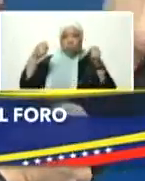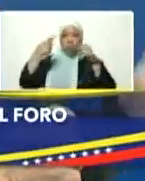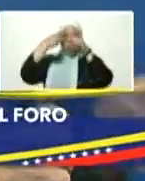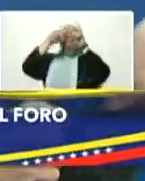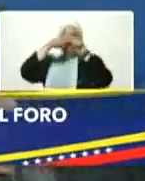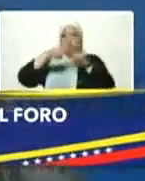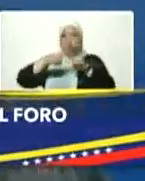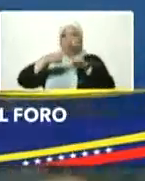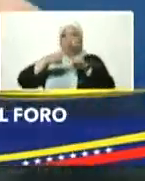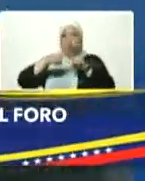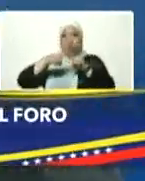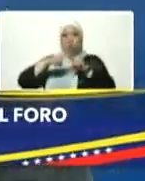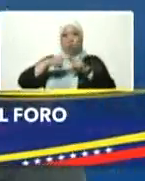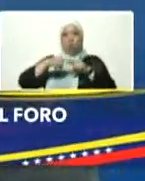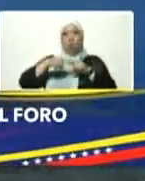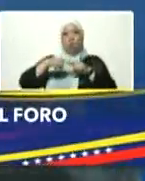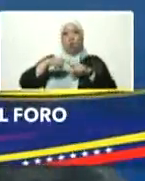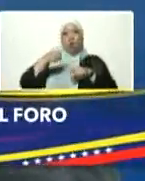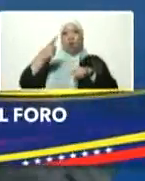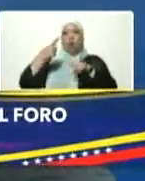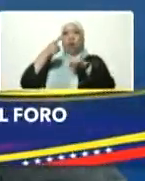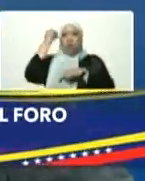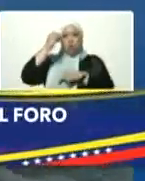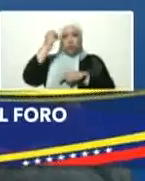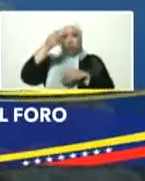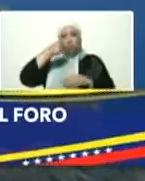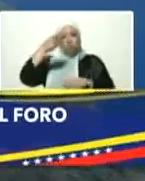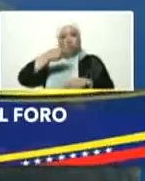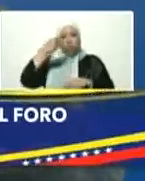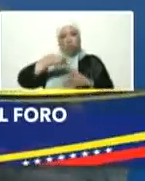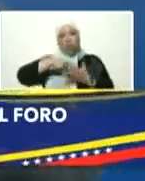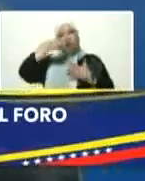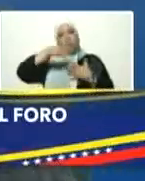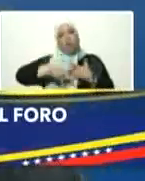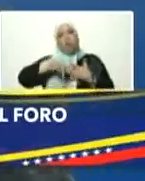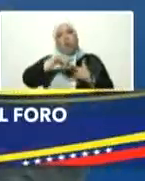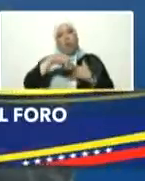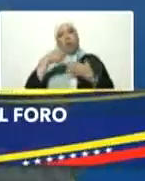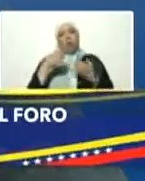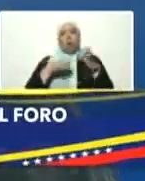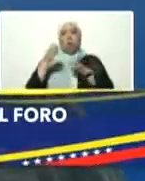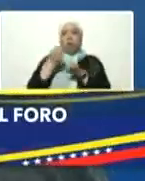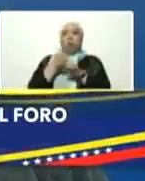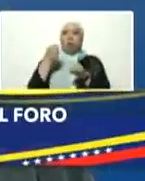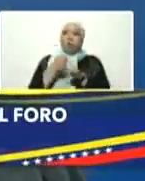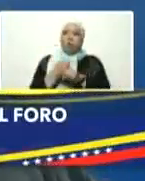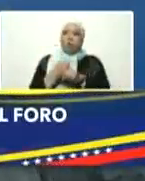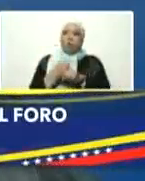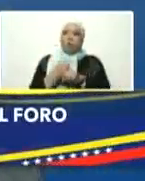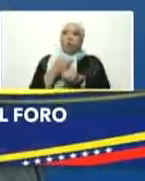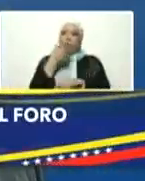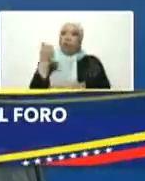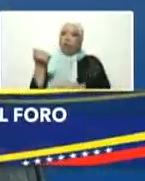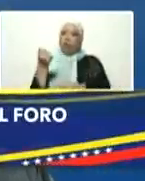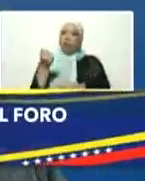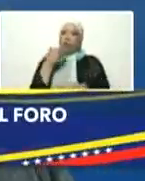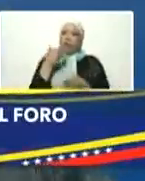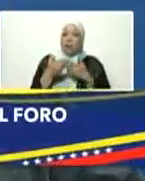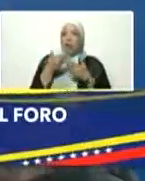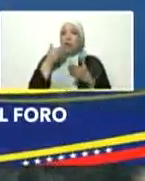bueno, unos bien y otros mal, pero por favor salgamos con propuestas y si podemos trabajar conjuntamente mejor.